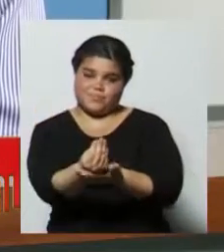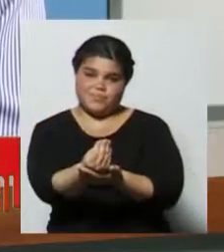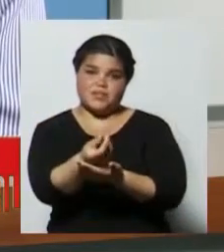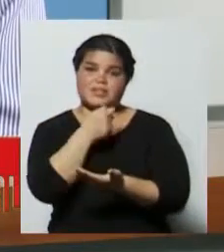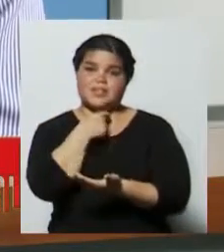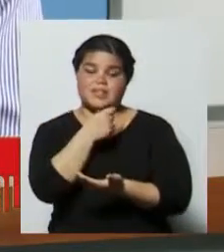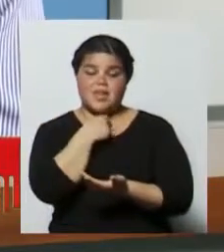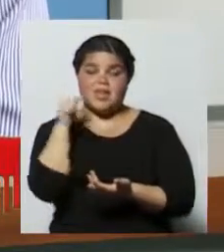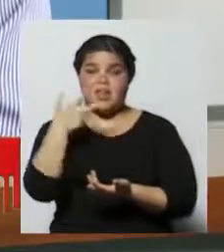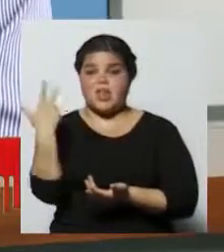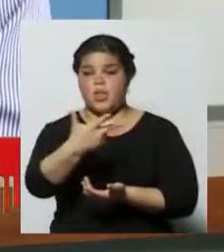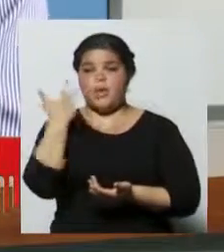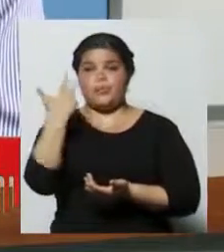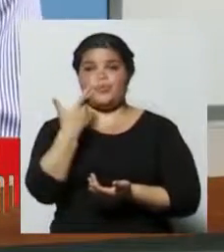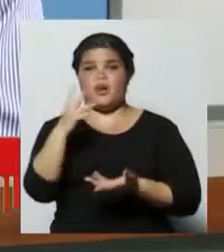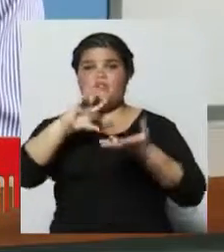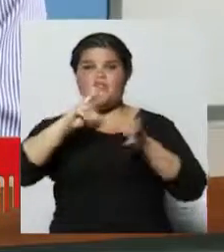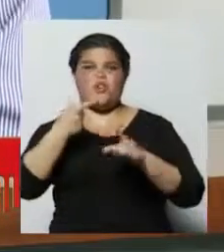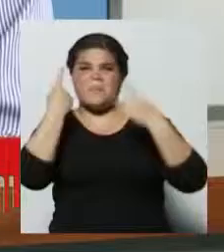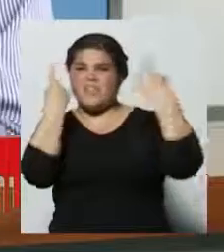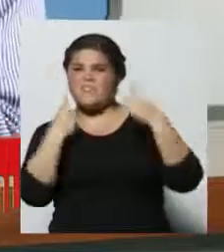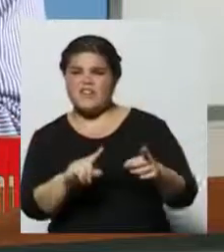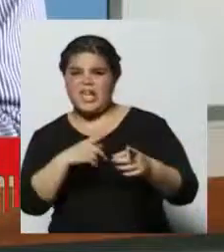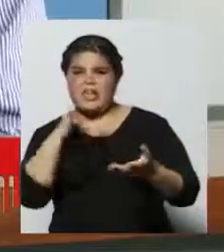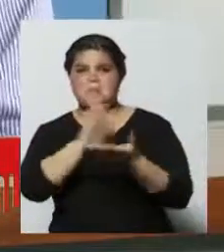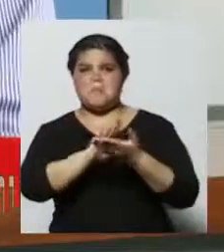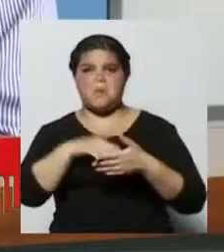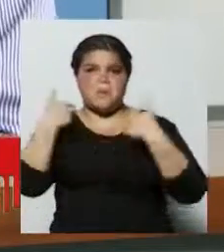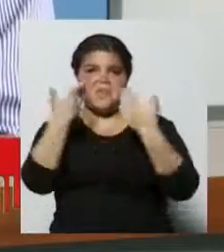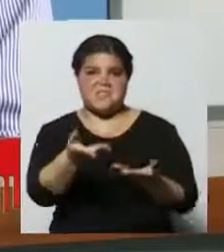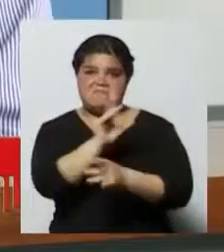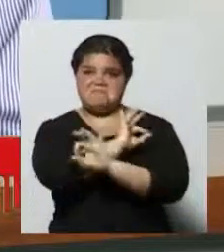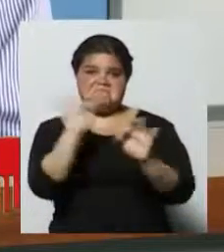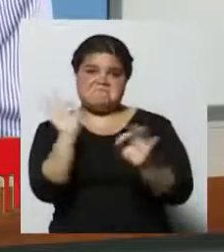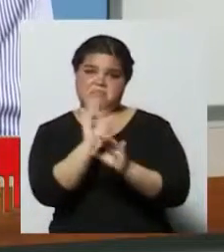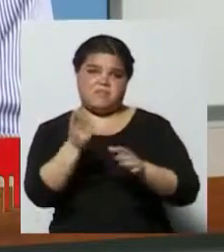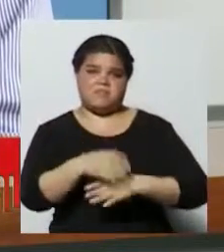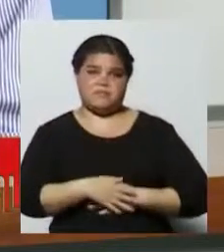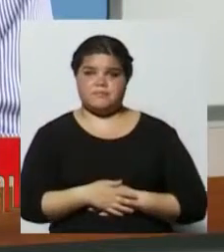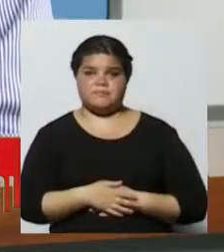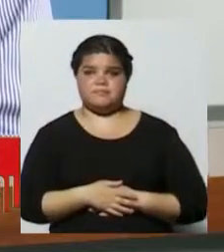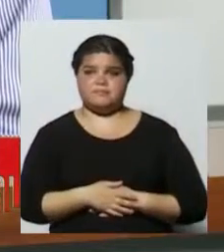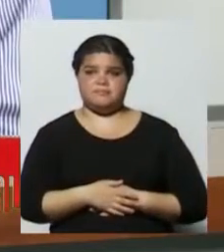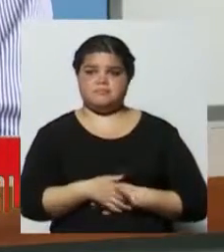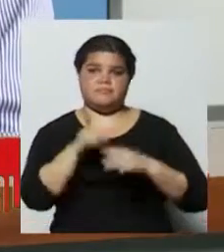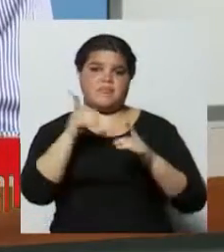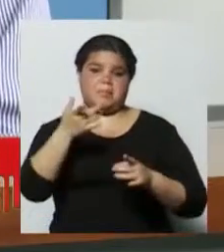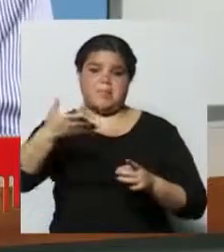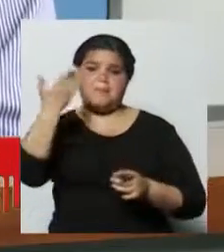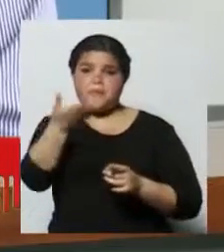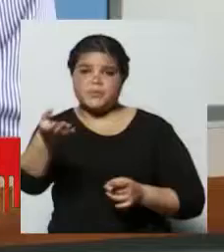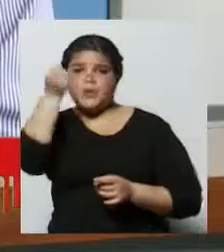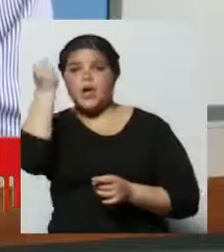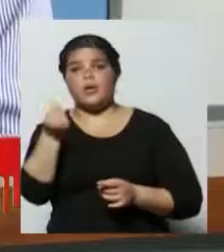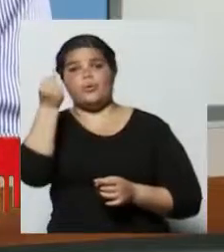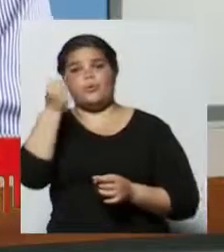un programa que proponga algo distinto, más allá de los matices. Los economistas, que son